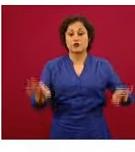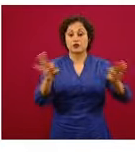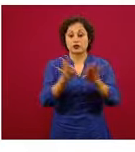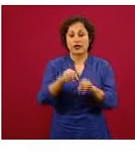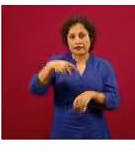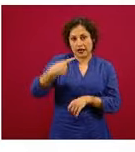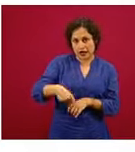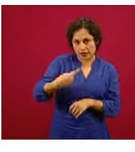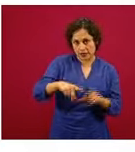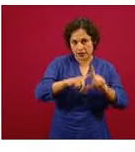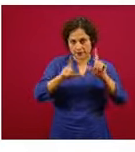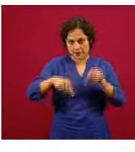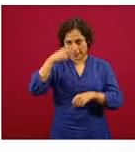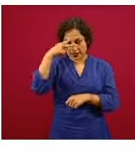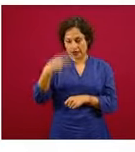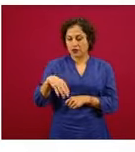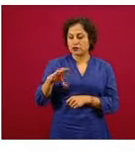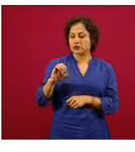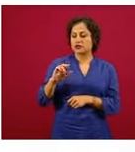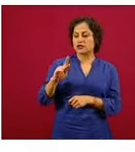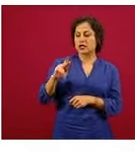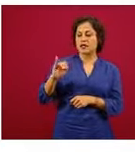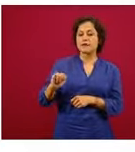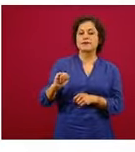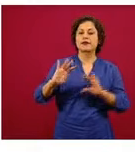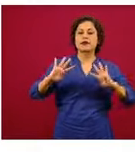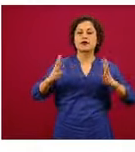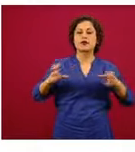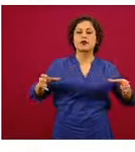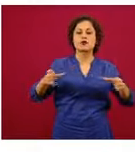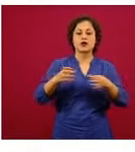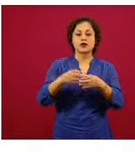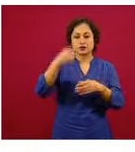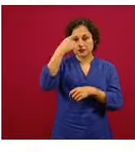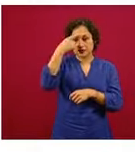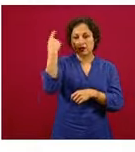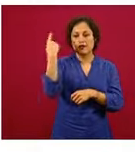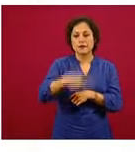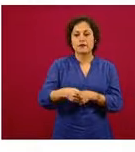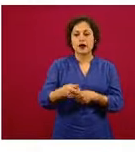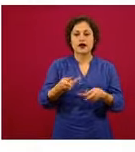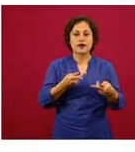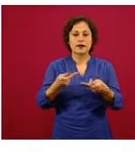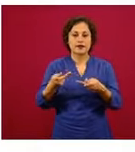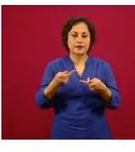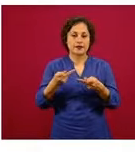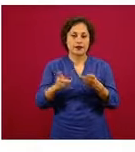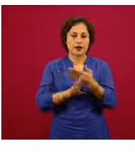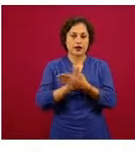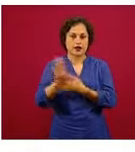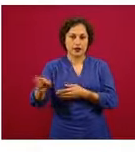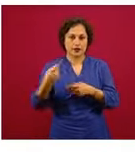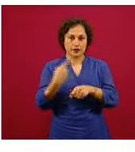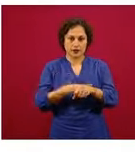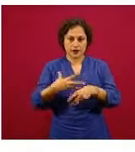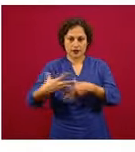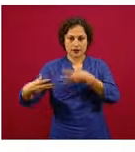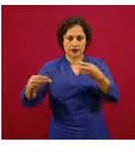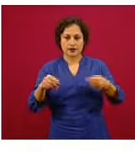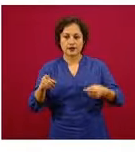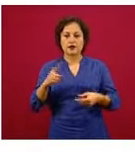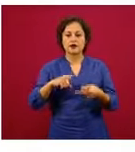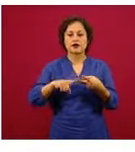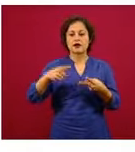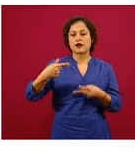nuestro país. CEPI, que es la Coalición para las Innovaciones de Preparación para las Epidemias, una alianza global de vacunas e